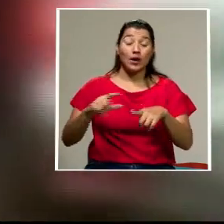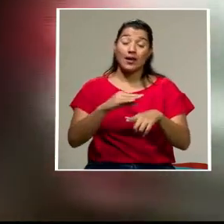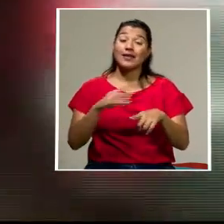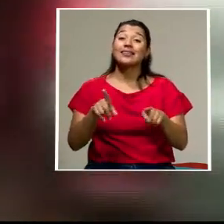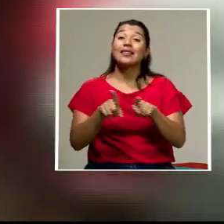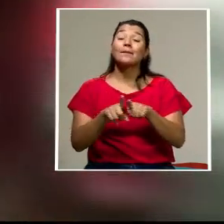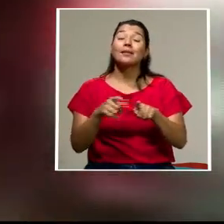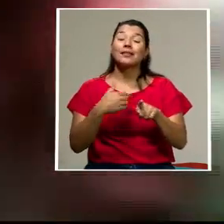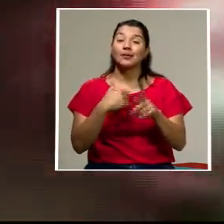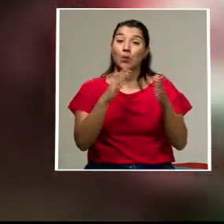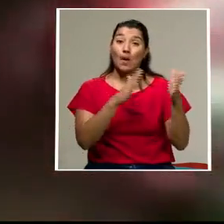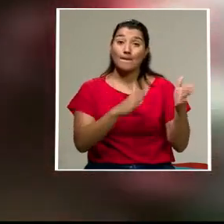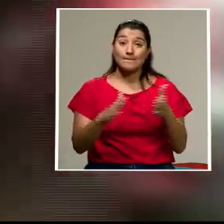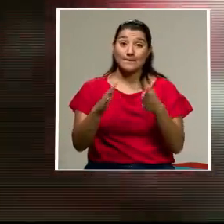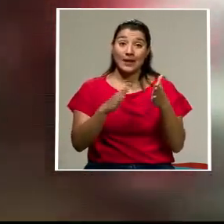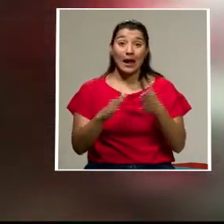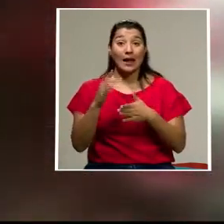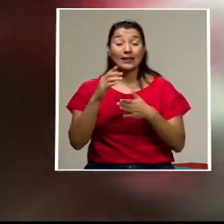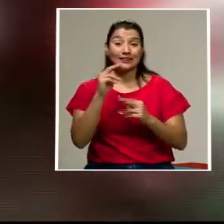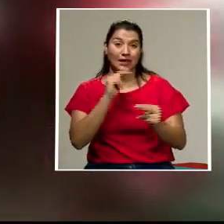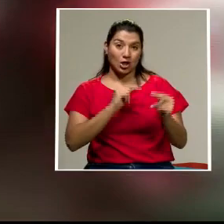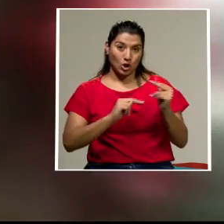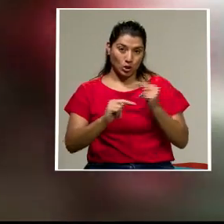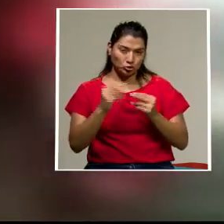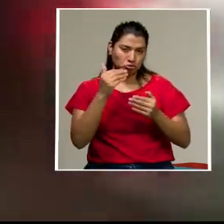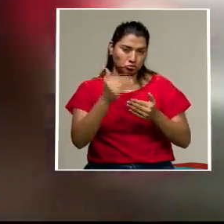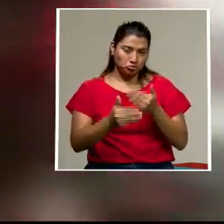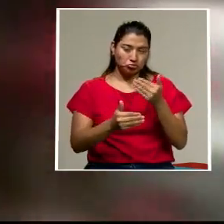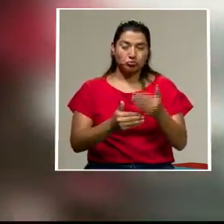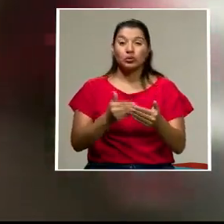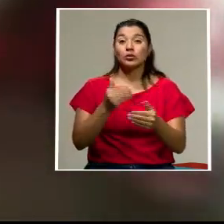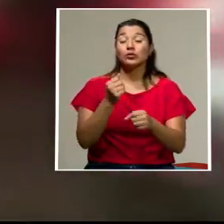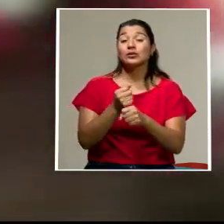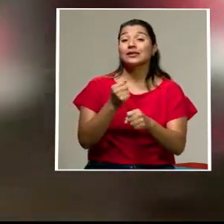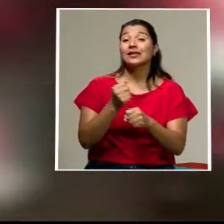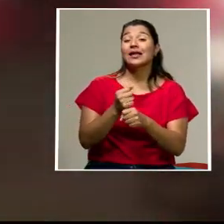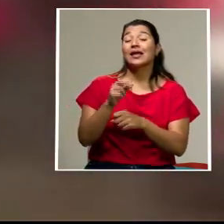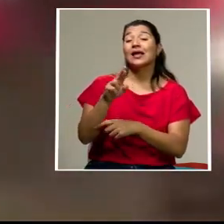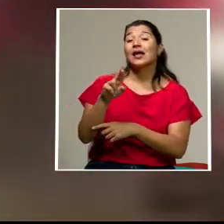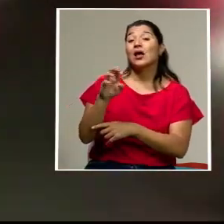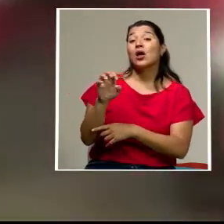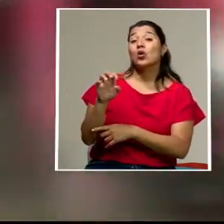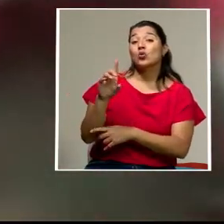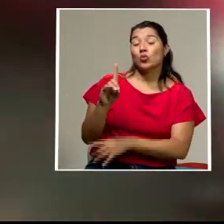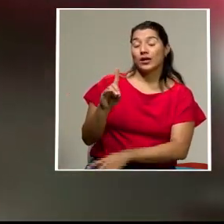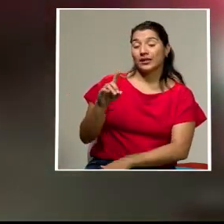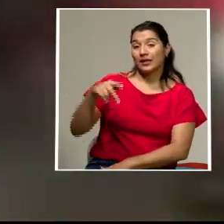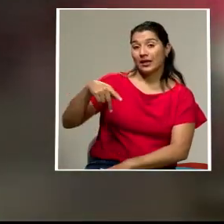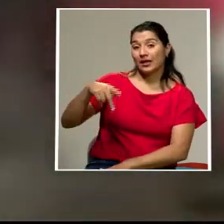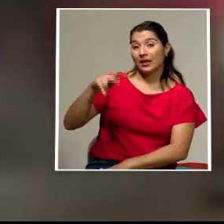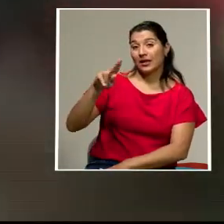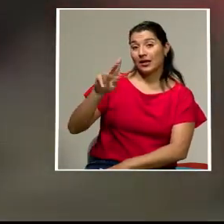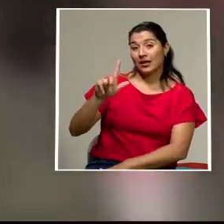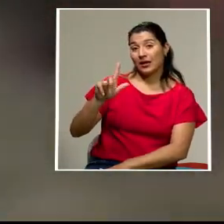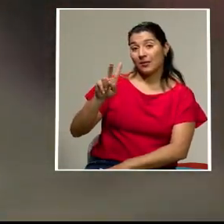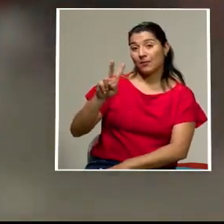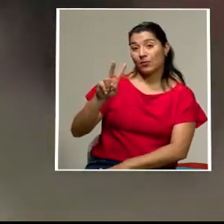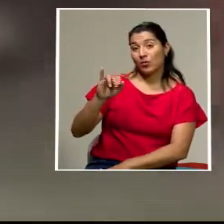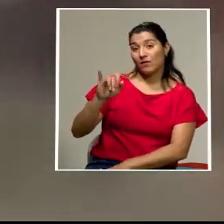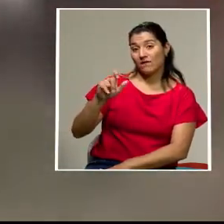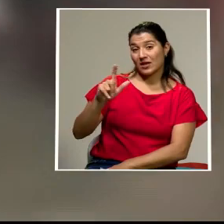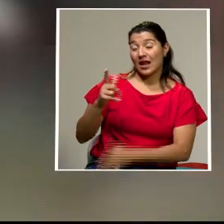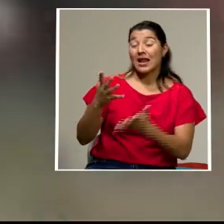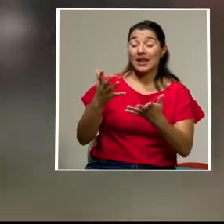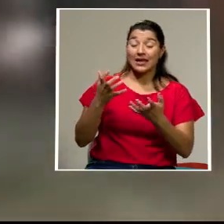estamos trabajando poco a poco. La red pluvial tiene el interés total en trabajar constantemente y arduamente en mejorar el